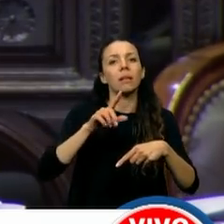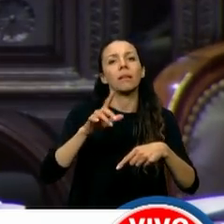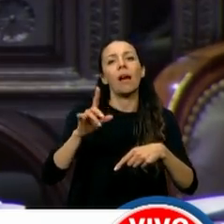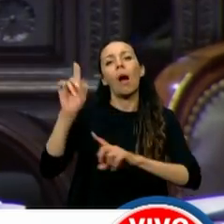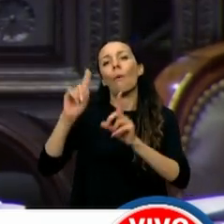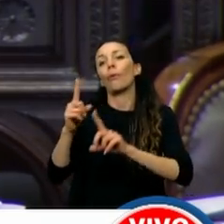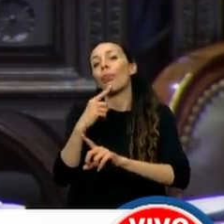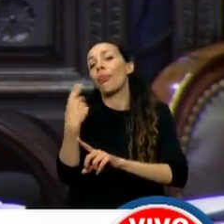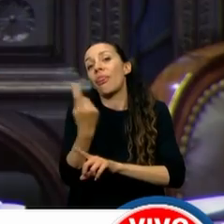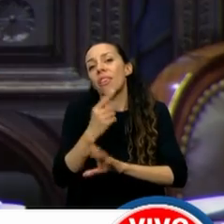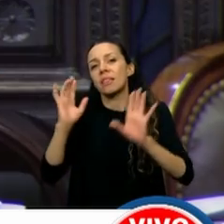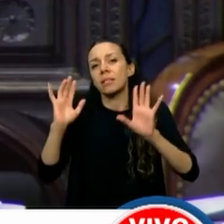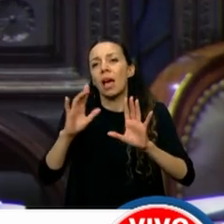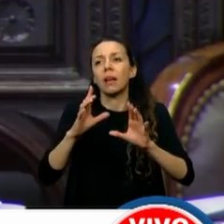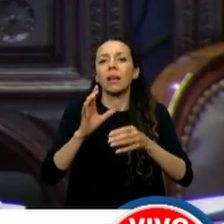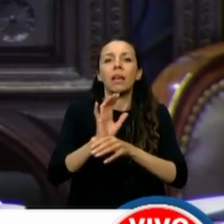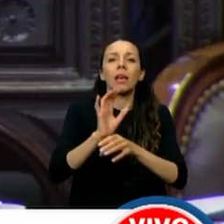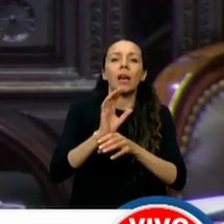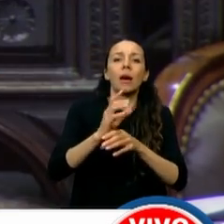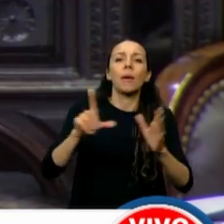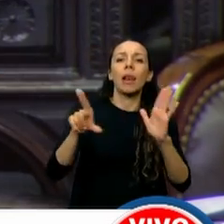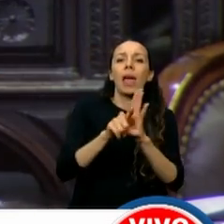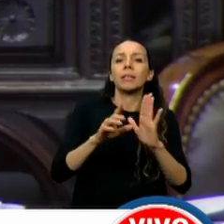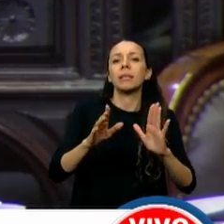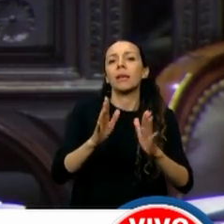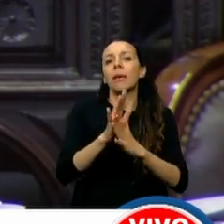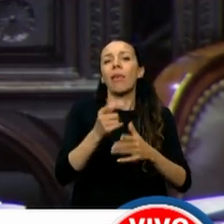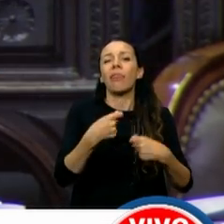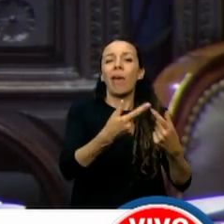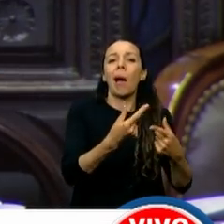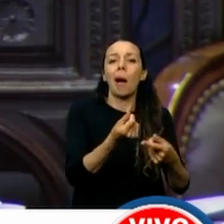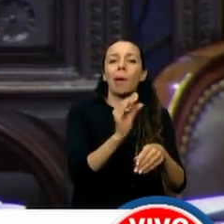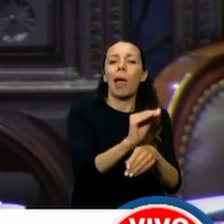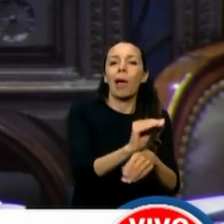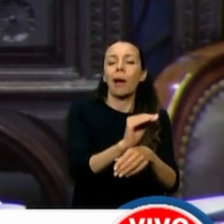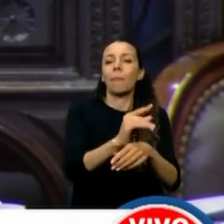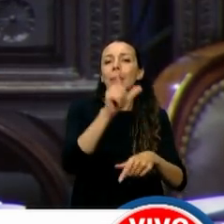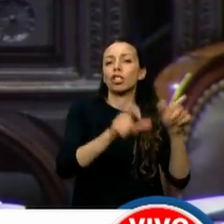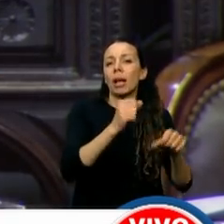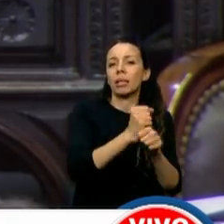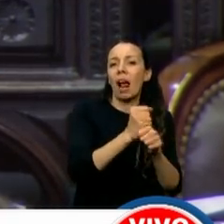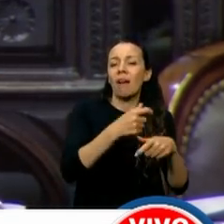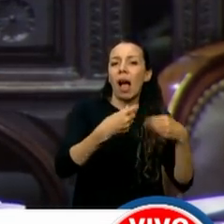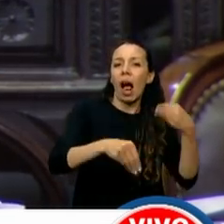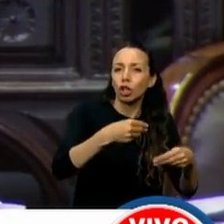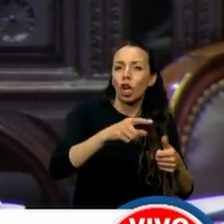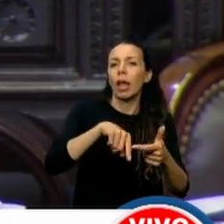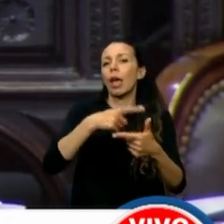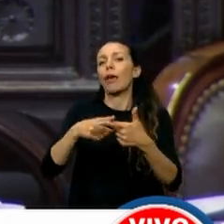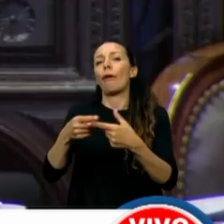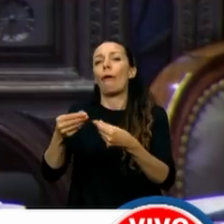hacer baja para los cartoneros caja para el ministerio de ambiente caja para los municipios o caja para la cámpora